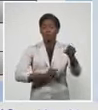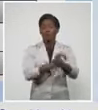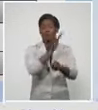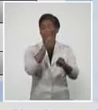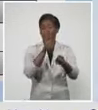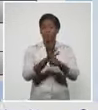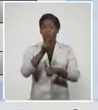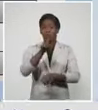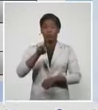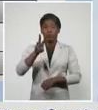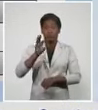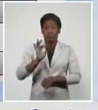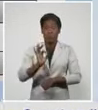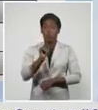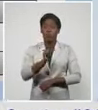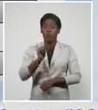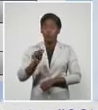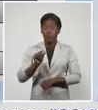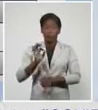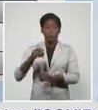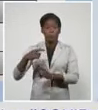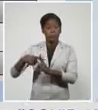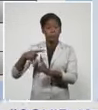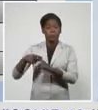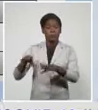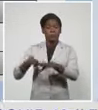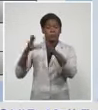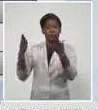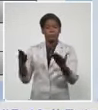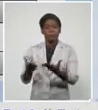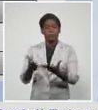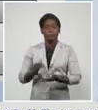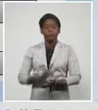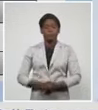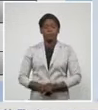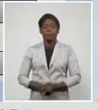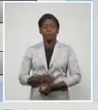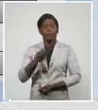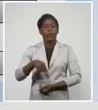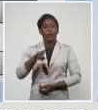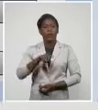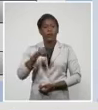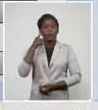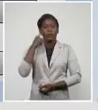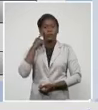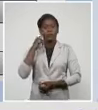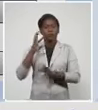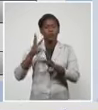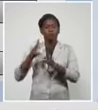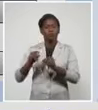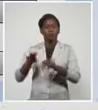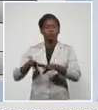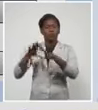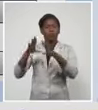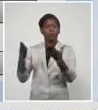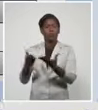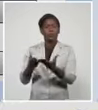123.710.113 casos confirmados en el mundo. Ayer en el mundo